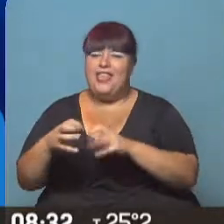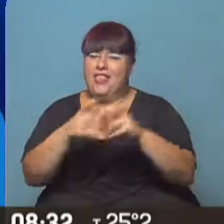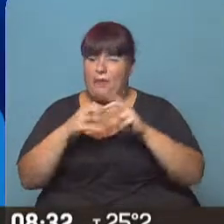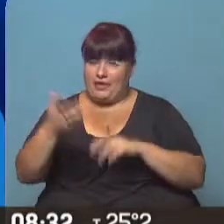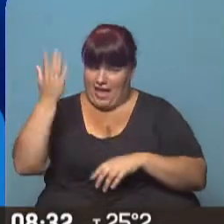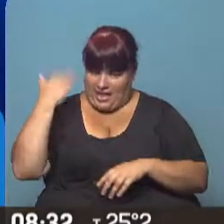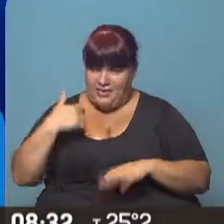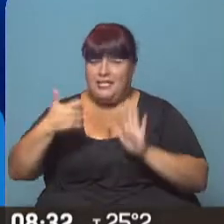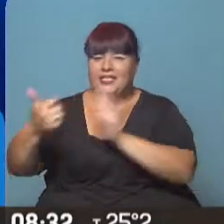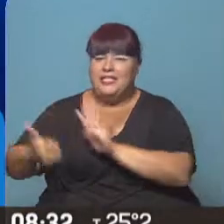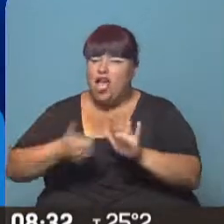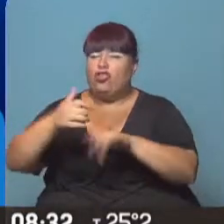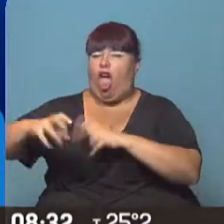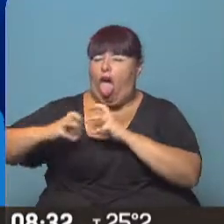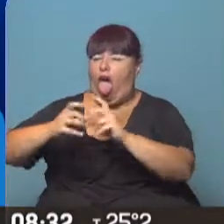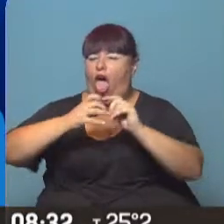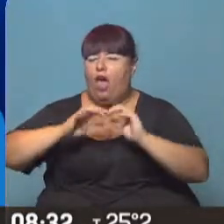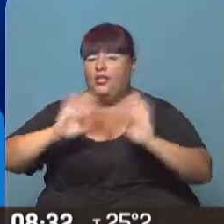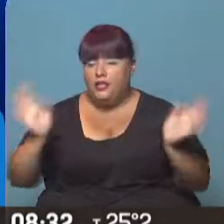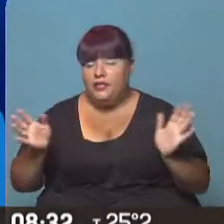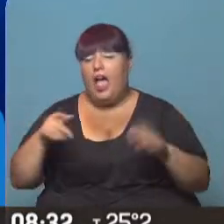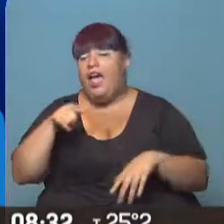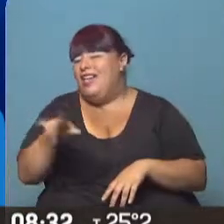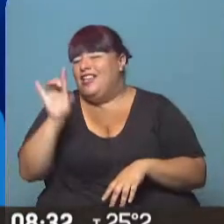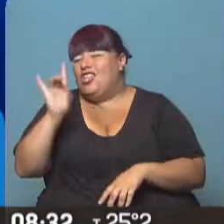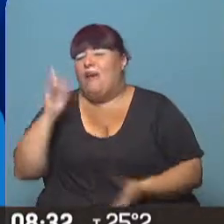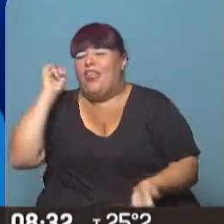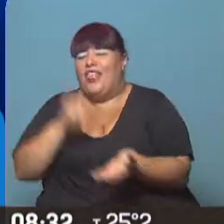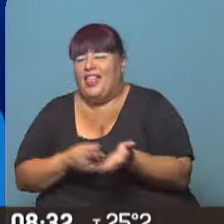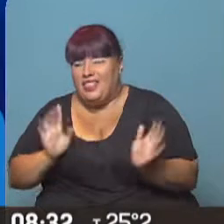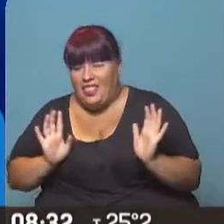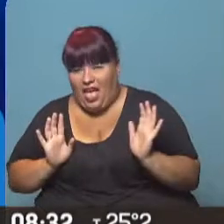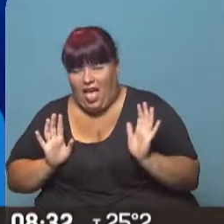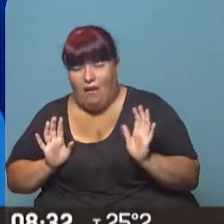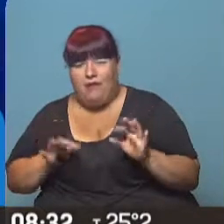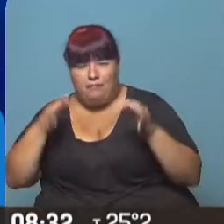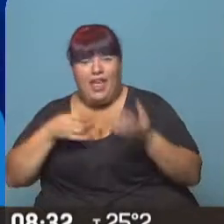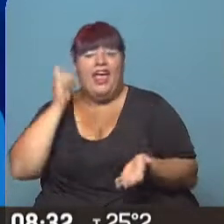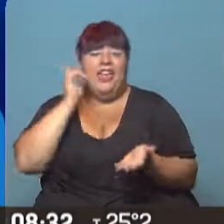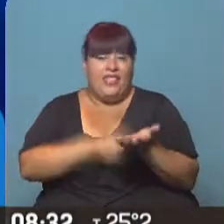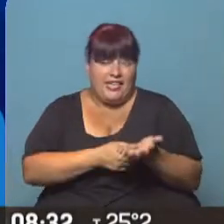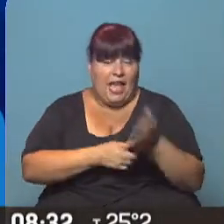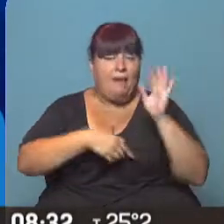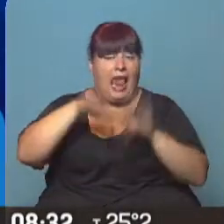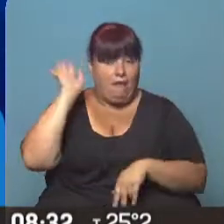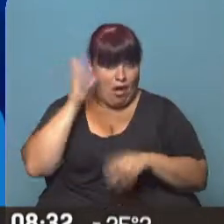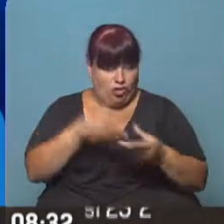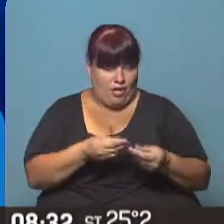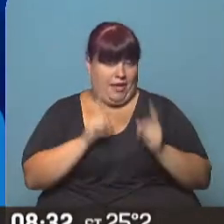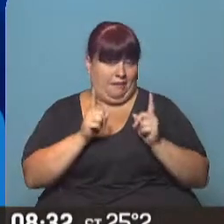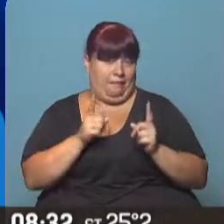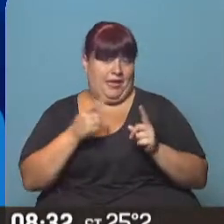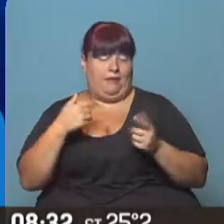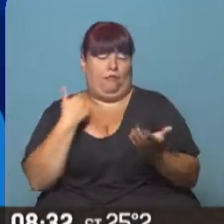ayer, estuvimos más de 6 horas debatiendo, y esto es nada más que un dictamen, que en realidad hay un dictamen de mayoría, que es el